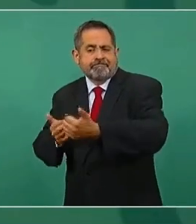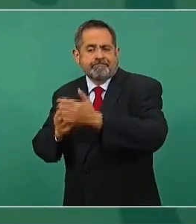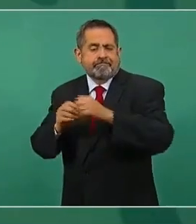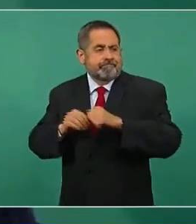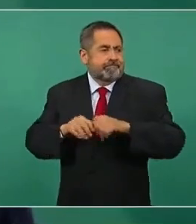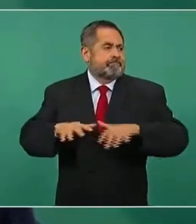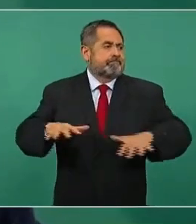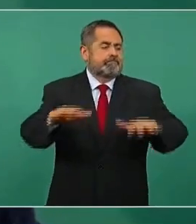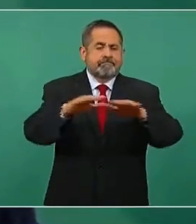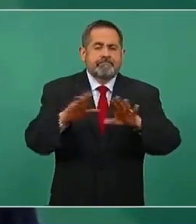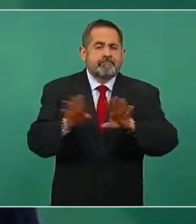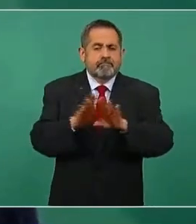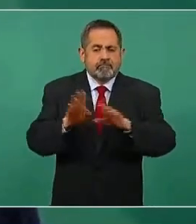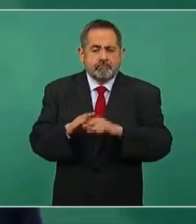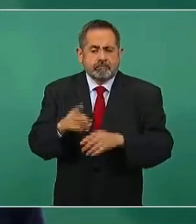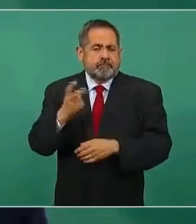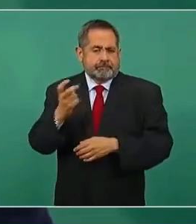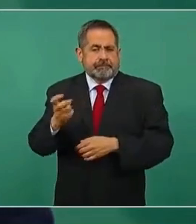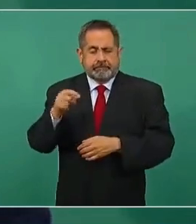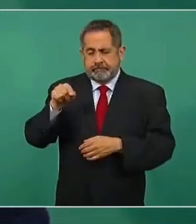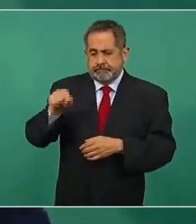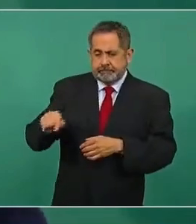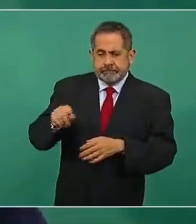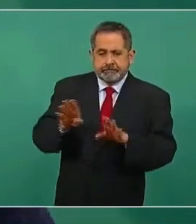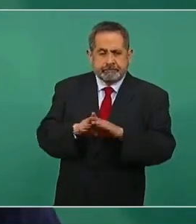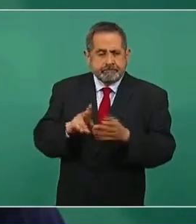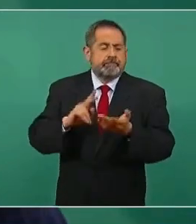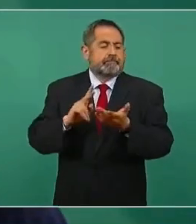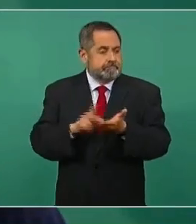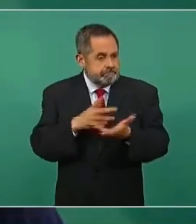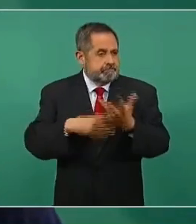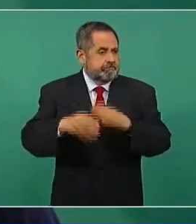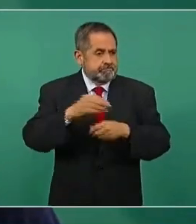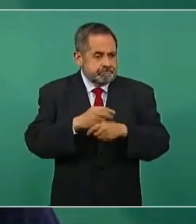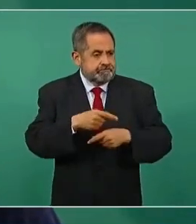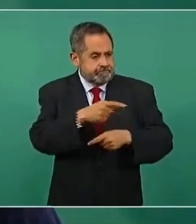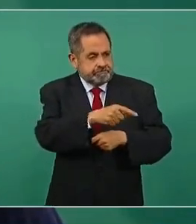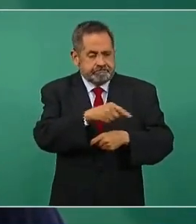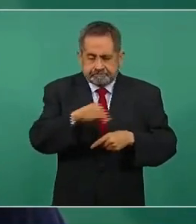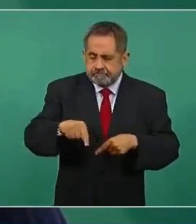es decir, la recuperación del mercado interno,